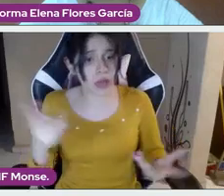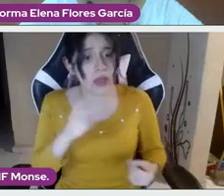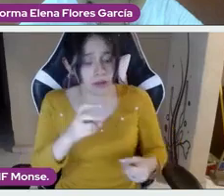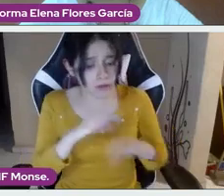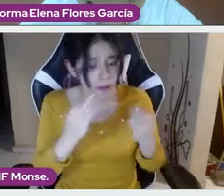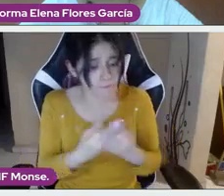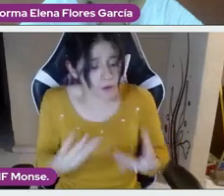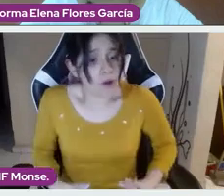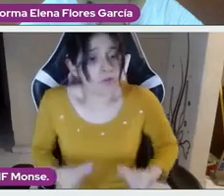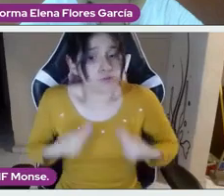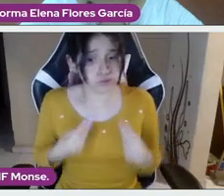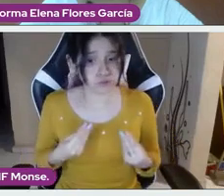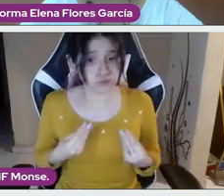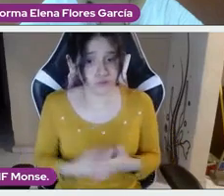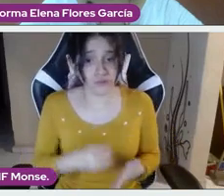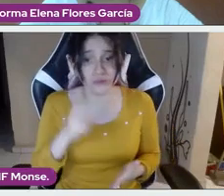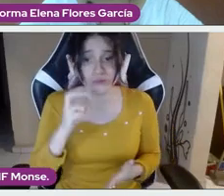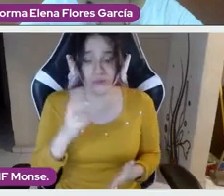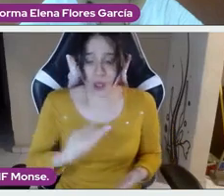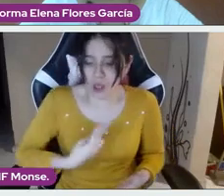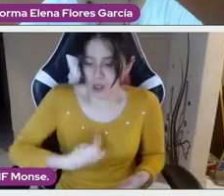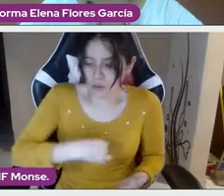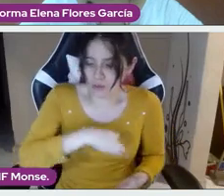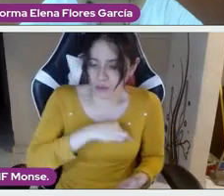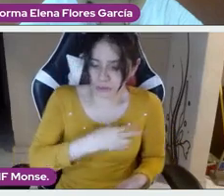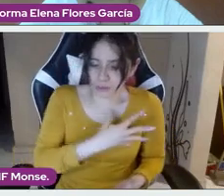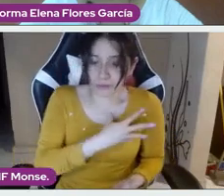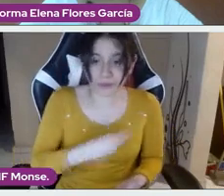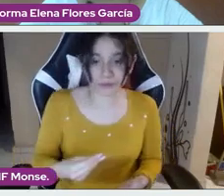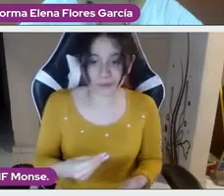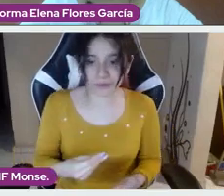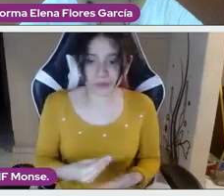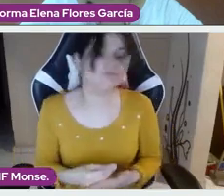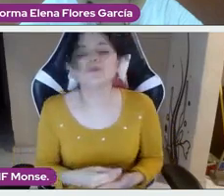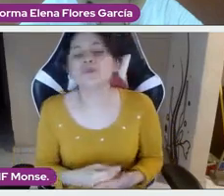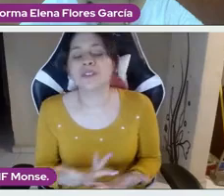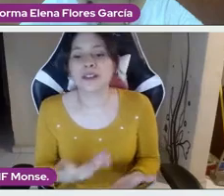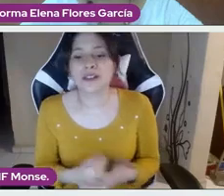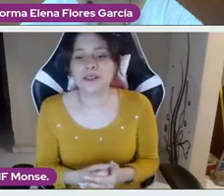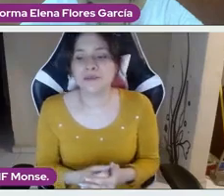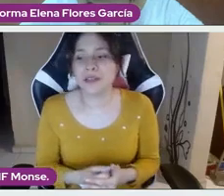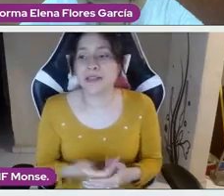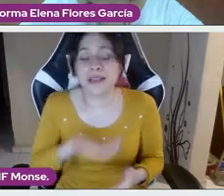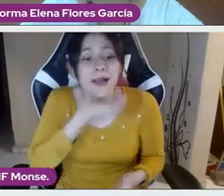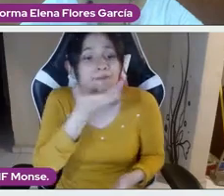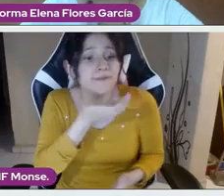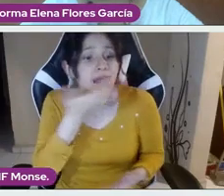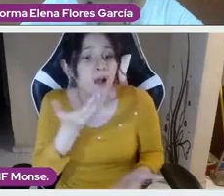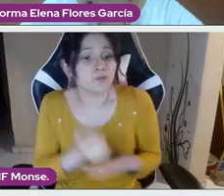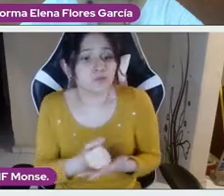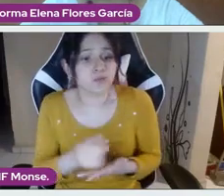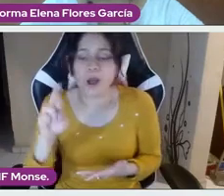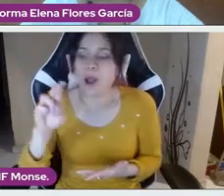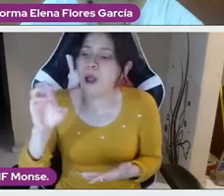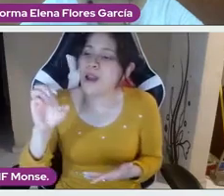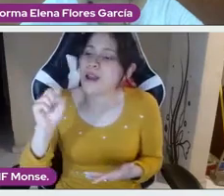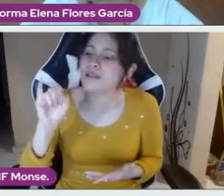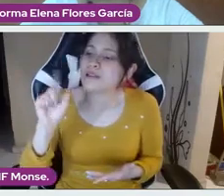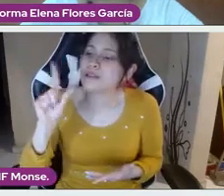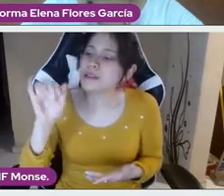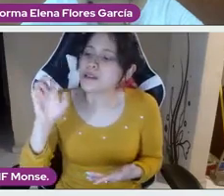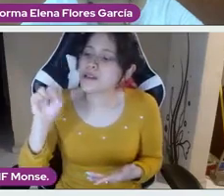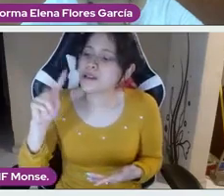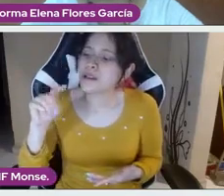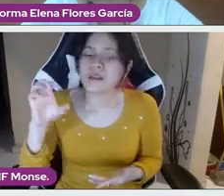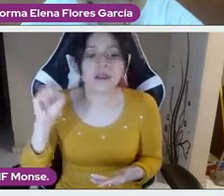con ello, ¿no? Eso le va a permitir a los hijos, pues, ser resilientes. Me encanta esta palabra, yo siempre voy a usar esta palabra, pero ser